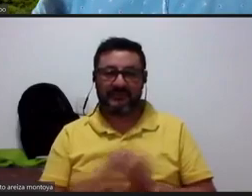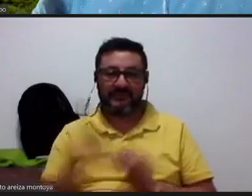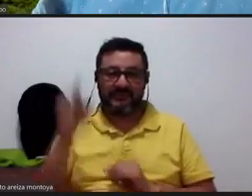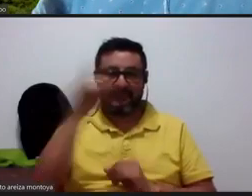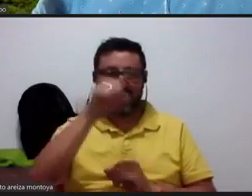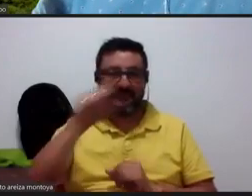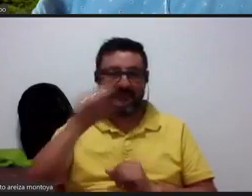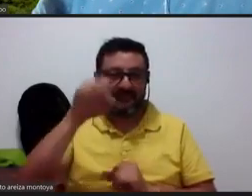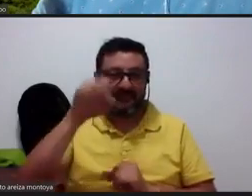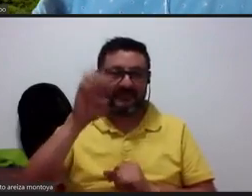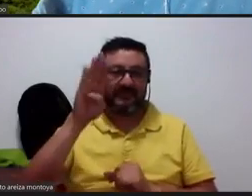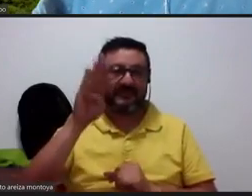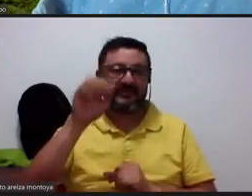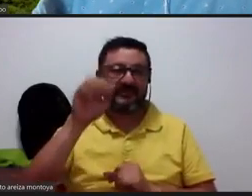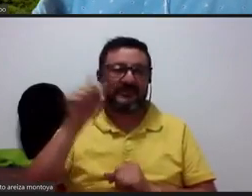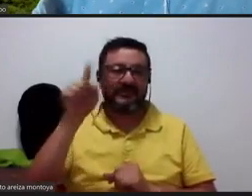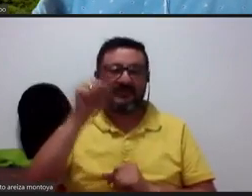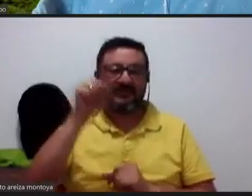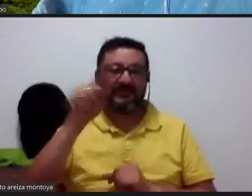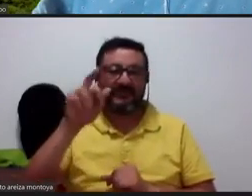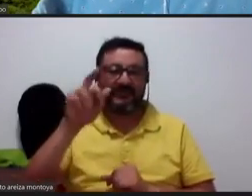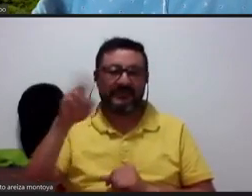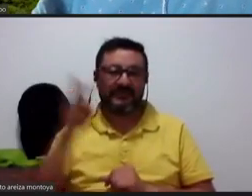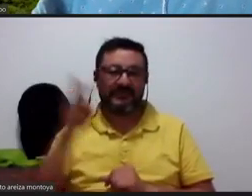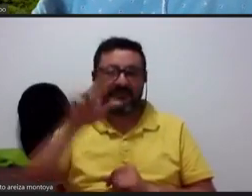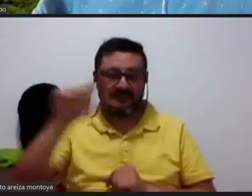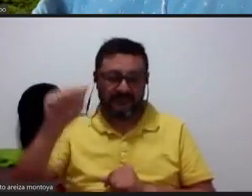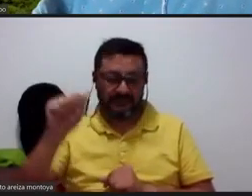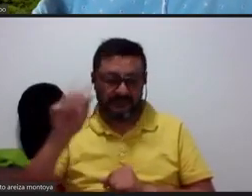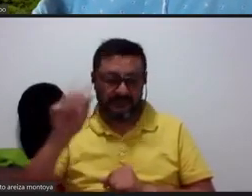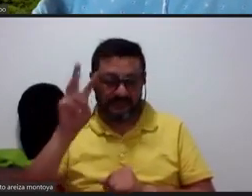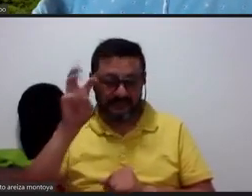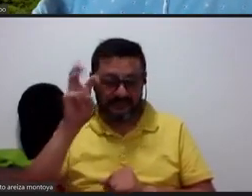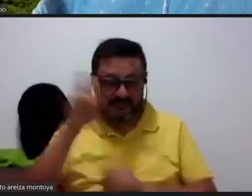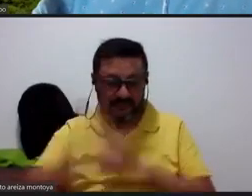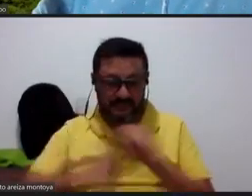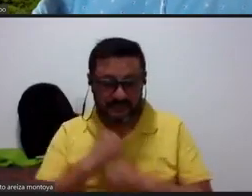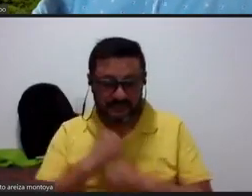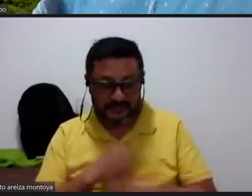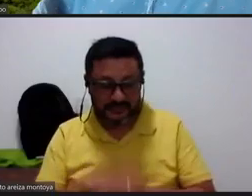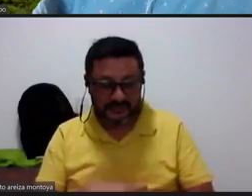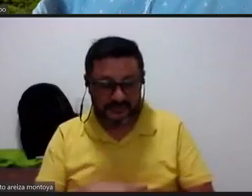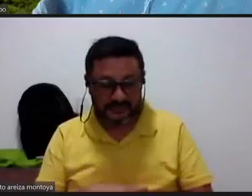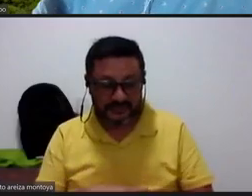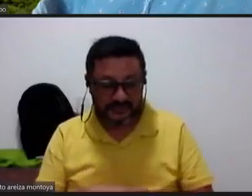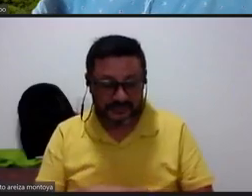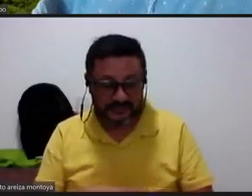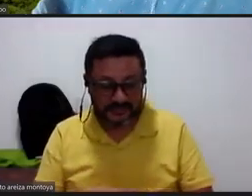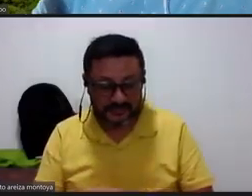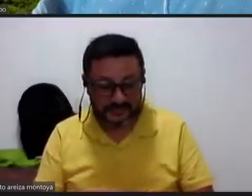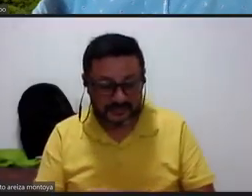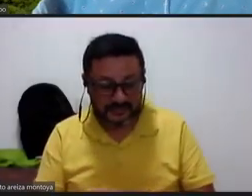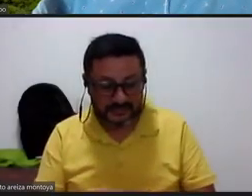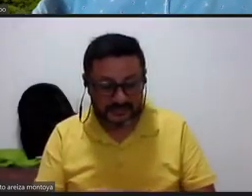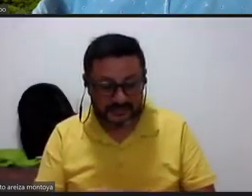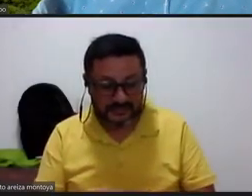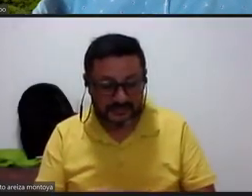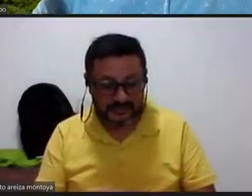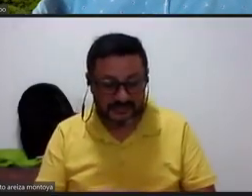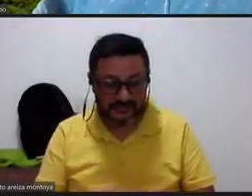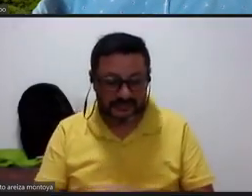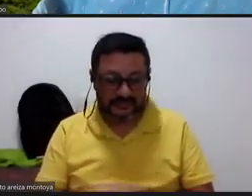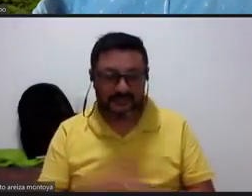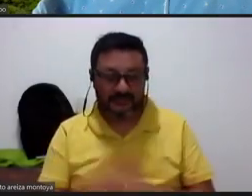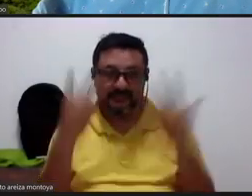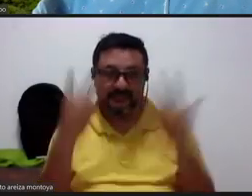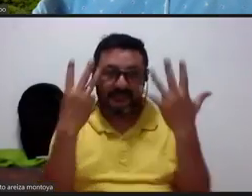tiene 29 años y empezó a practicar desde los 8 años, empezó en este deporte, Sebas, uno a los 8 años, lo que dice Checho,